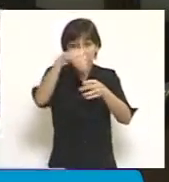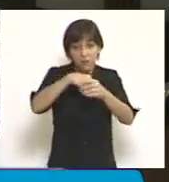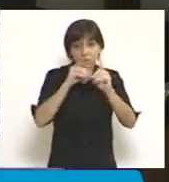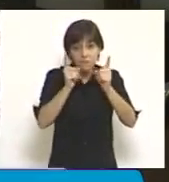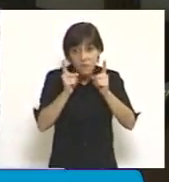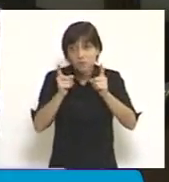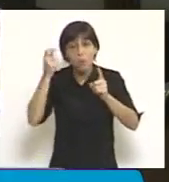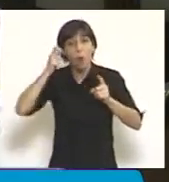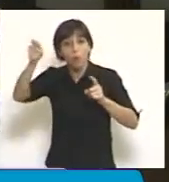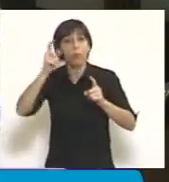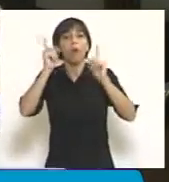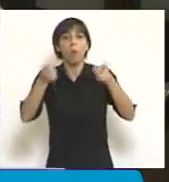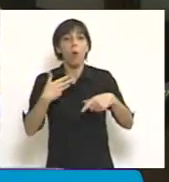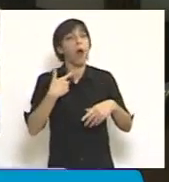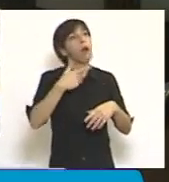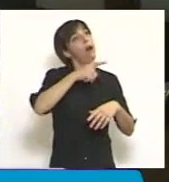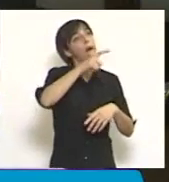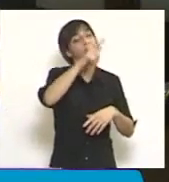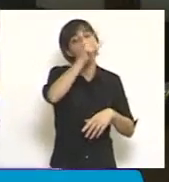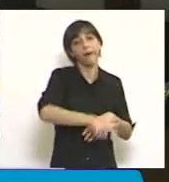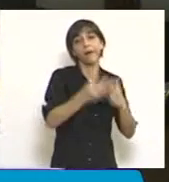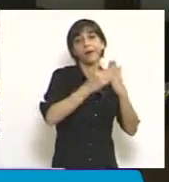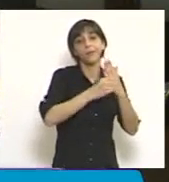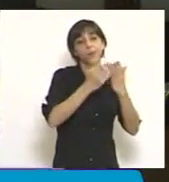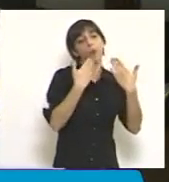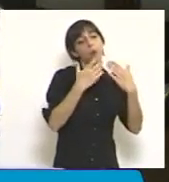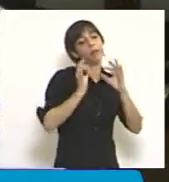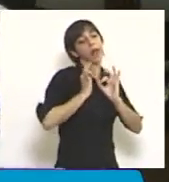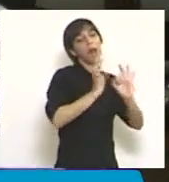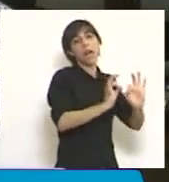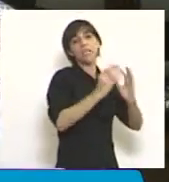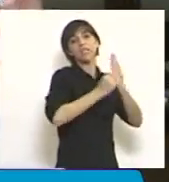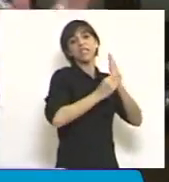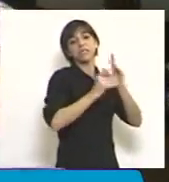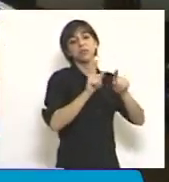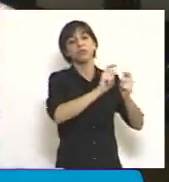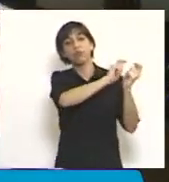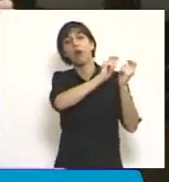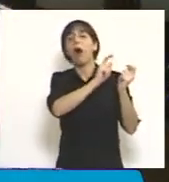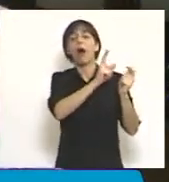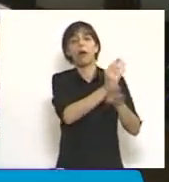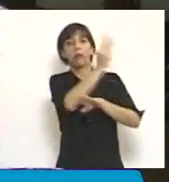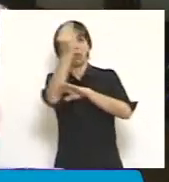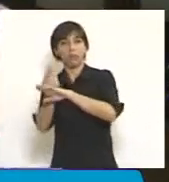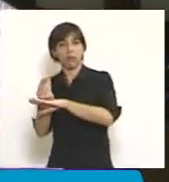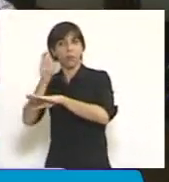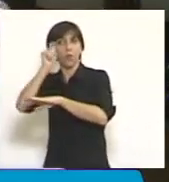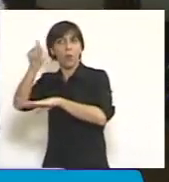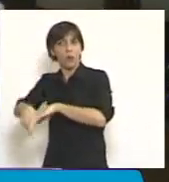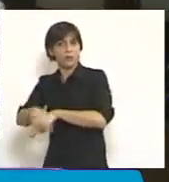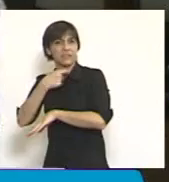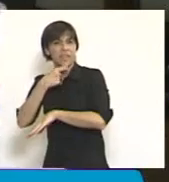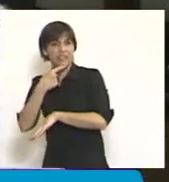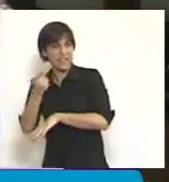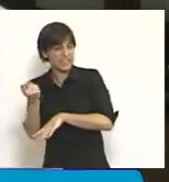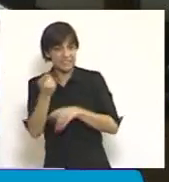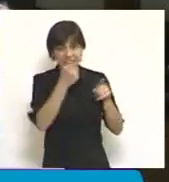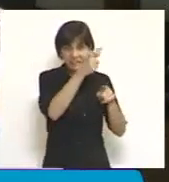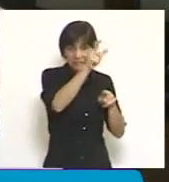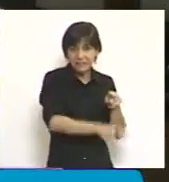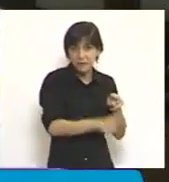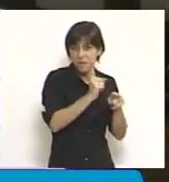para actuar como juez en cualquier causa, aún en aquellas en las que estén involucrados otros funcionarios del Poder Ejecutivo. Es